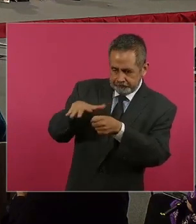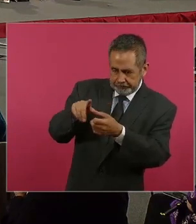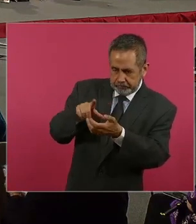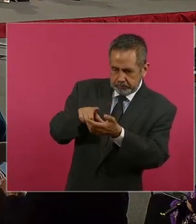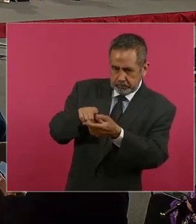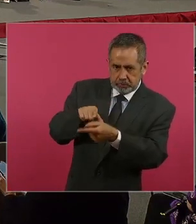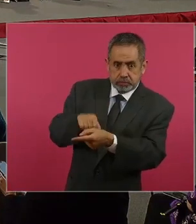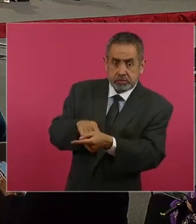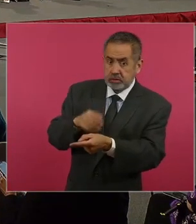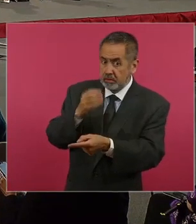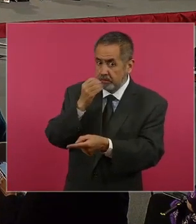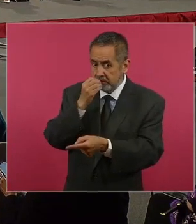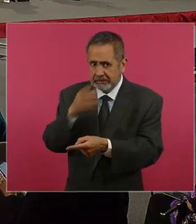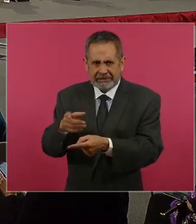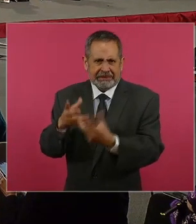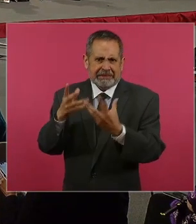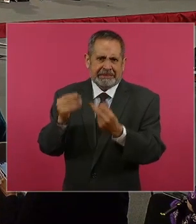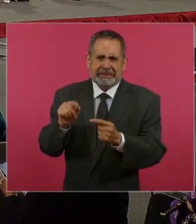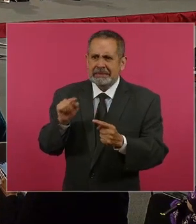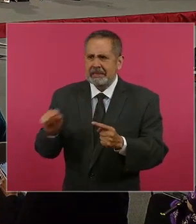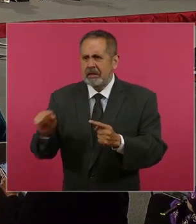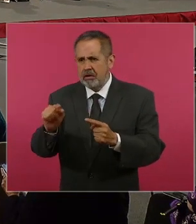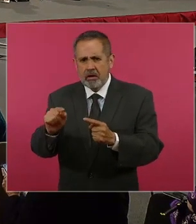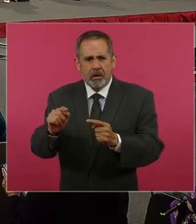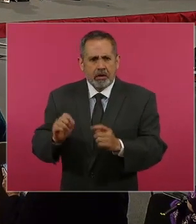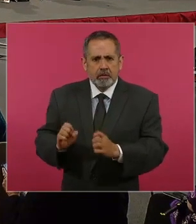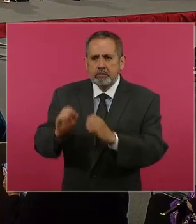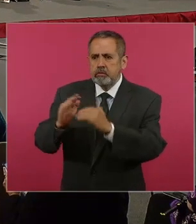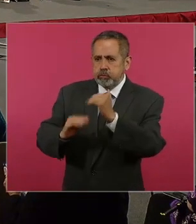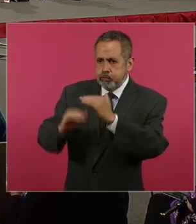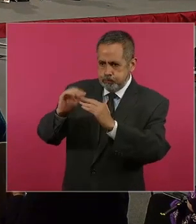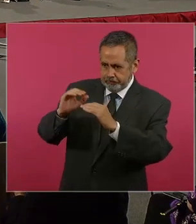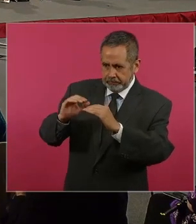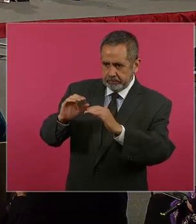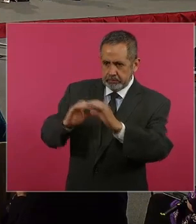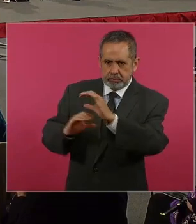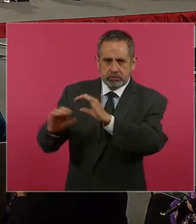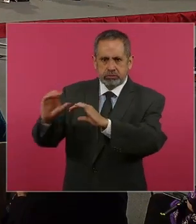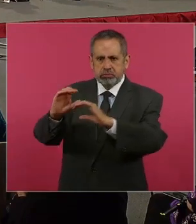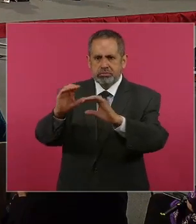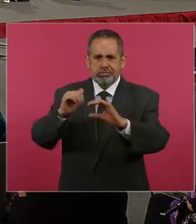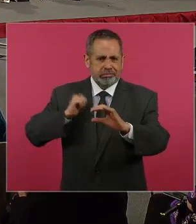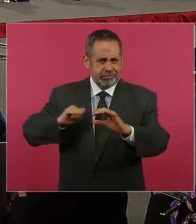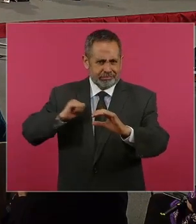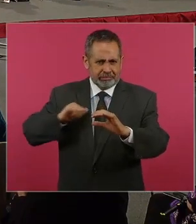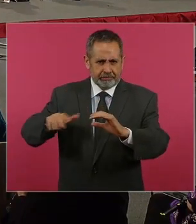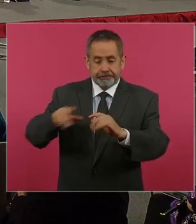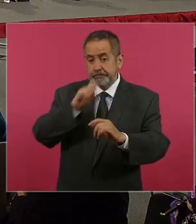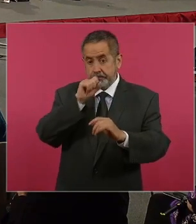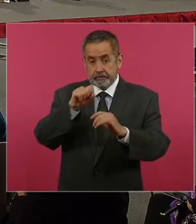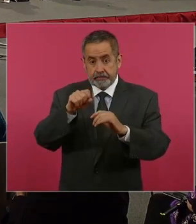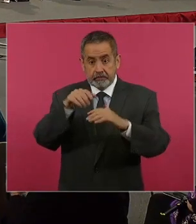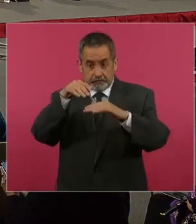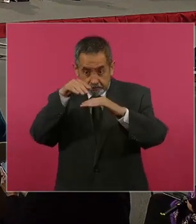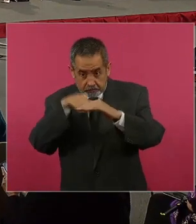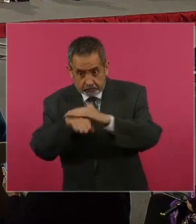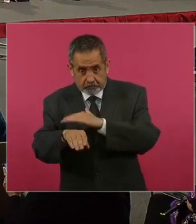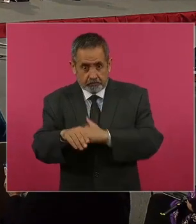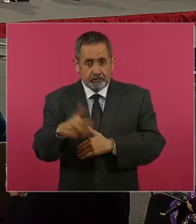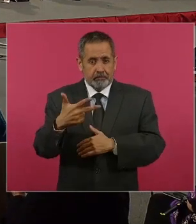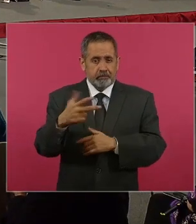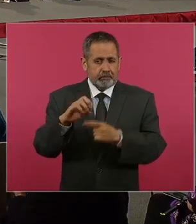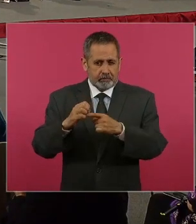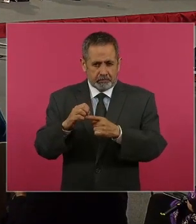una interesante cantidad de edificaciones mayas antiguas, sino también la cueva Ocho Balas, que es la que